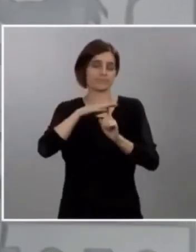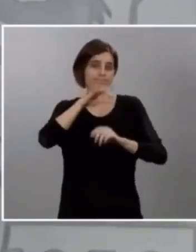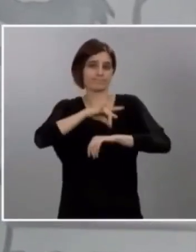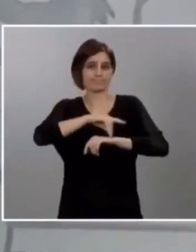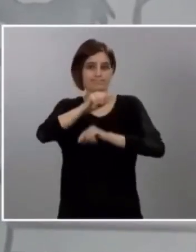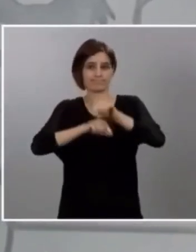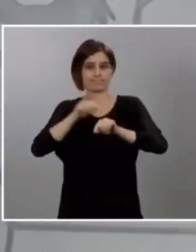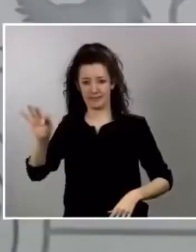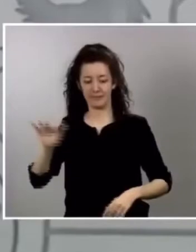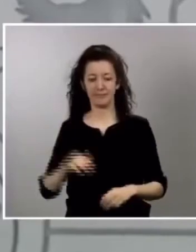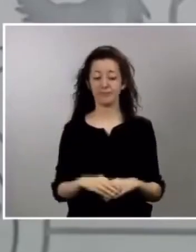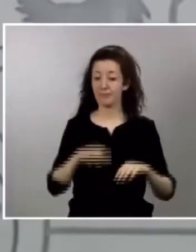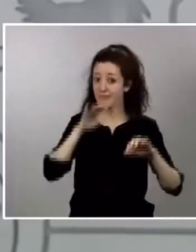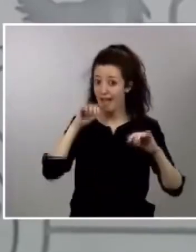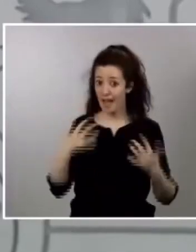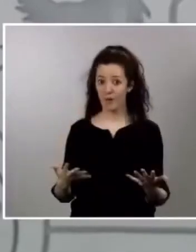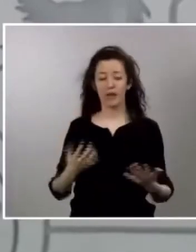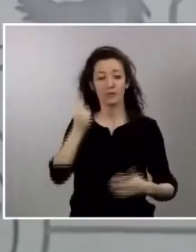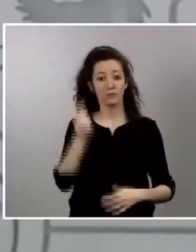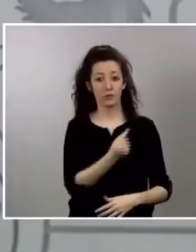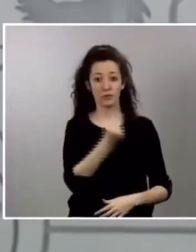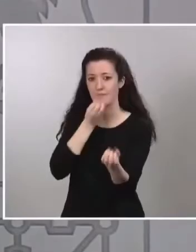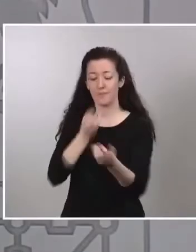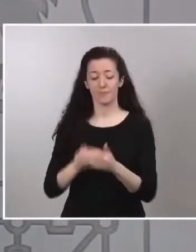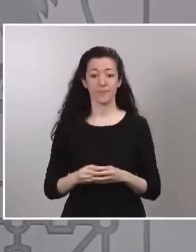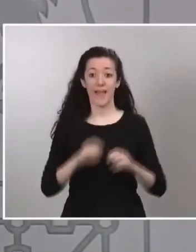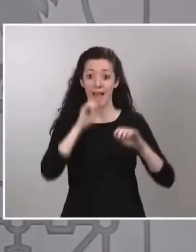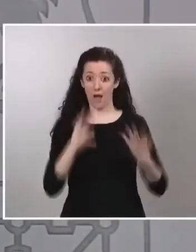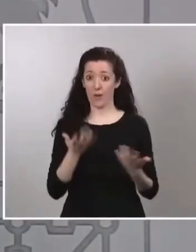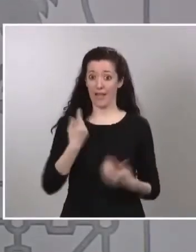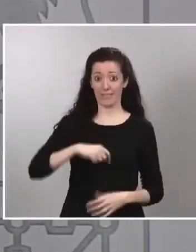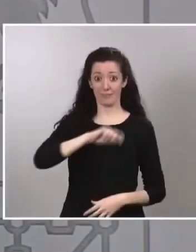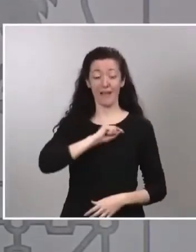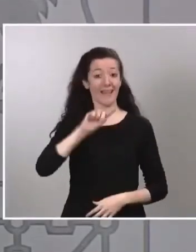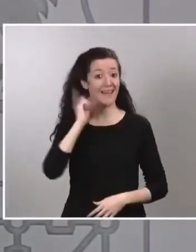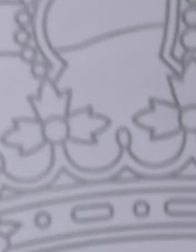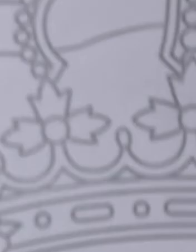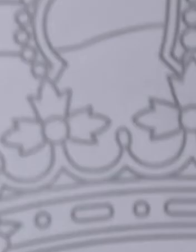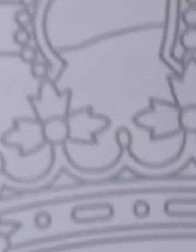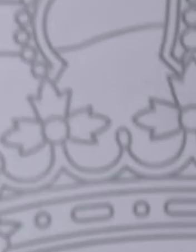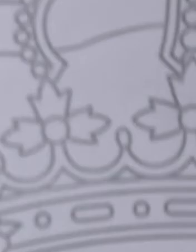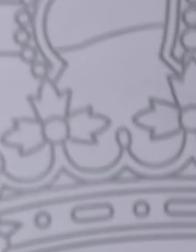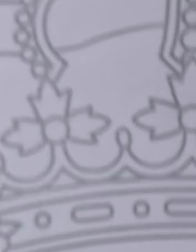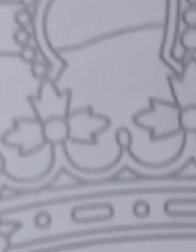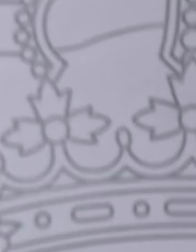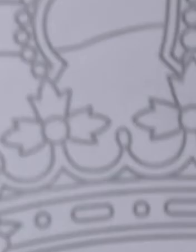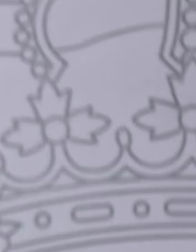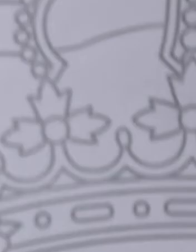64.059, 72.248, 78.797.